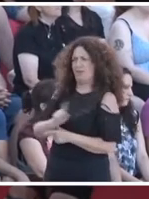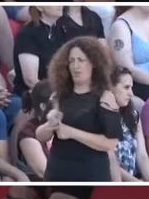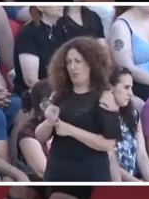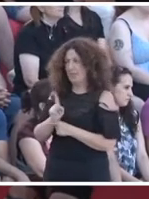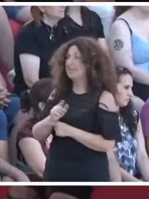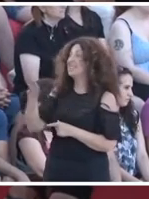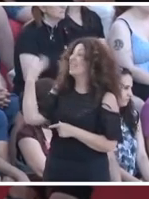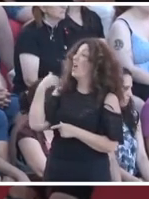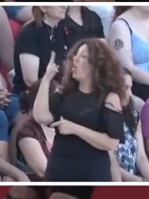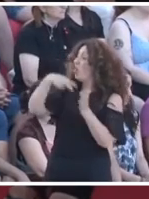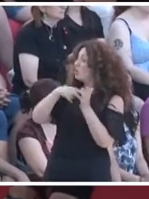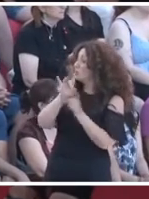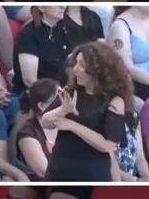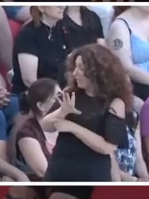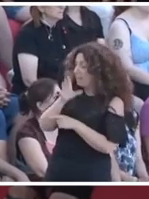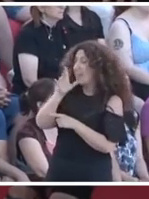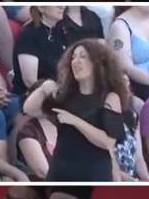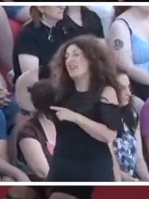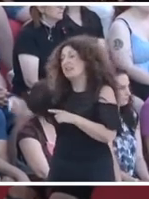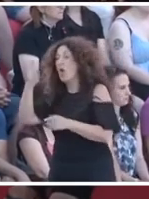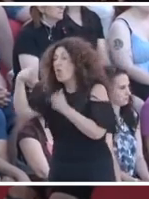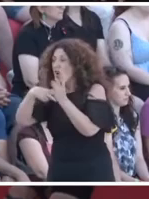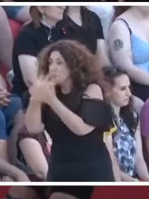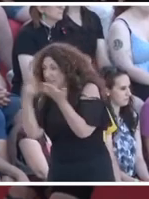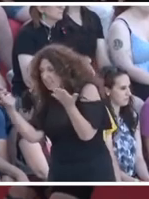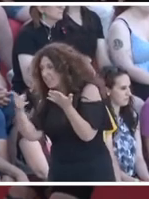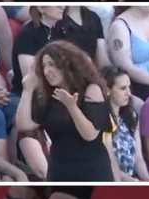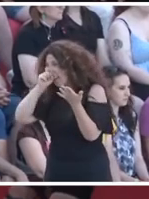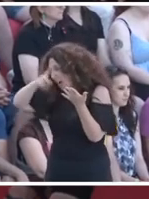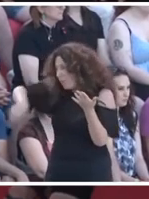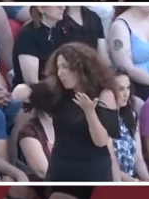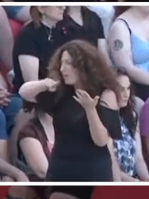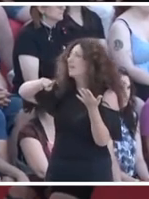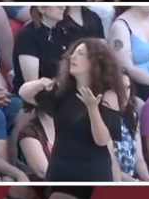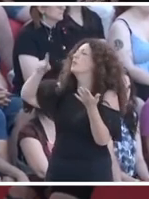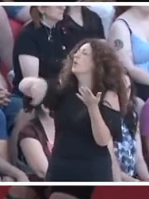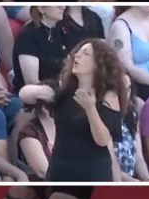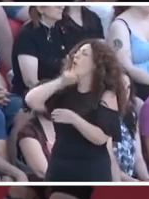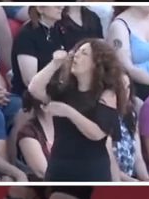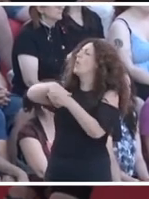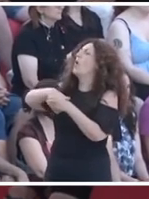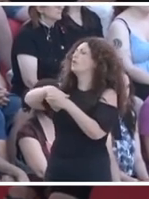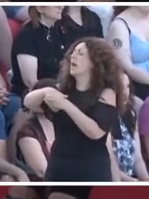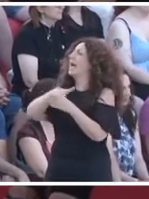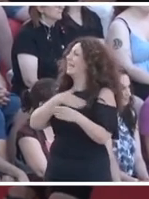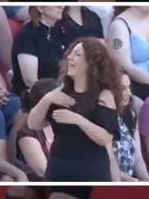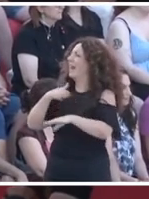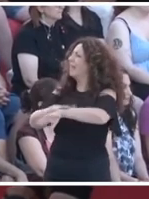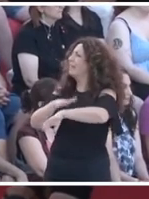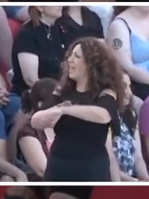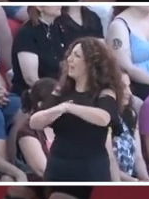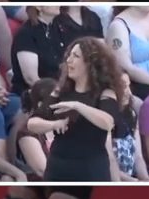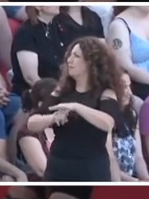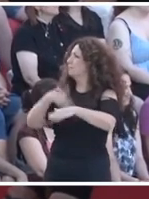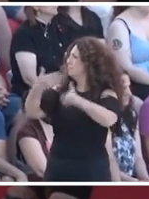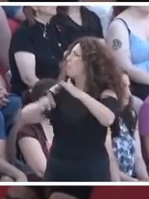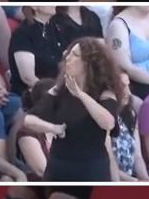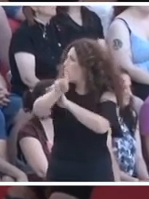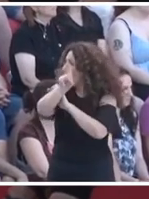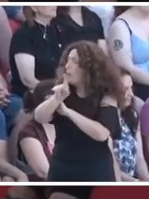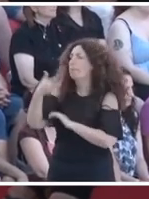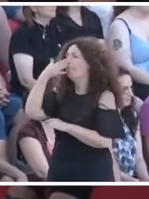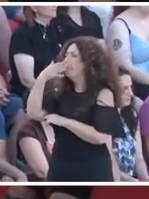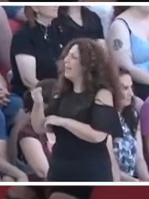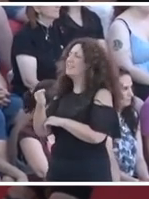el 2015 ni en el 2016, cuando vosotros y vosotras habíais votado mayoría progresista y el Partido Socialista